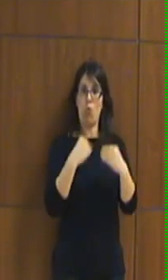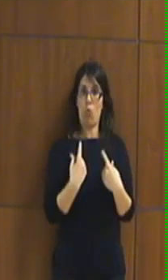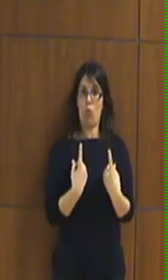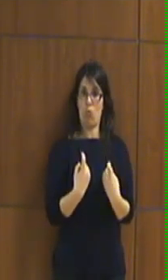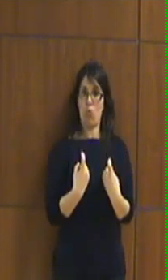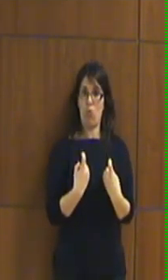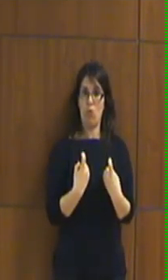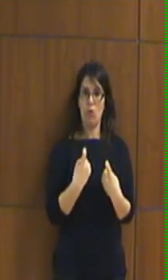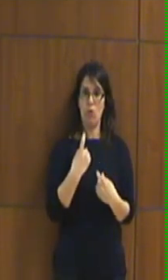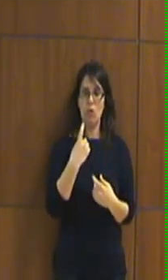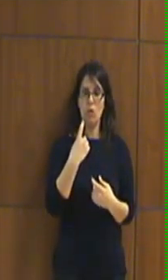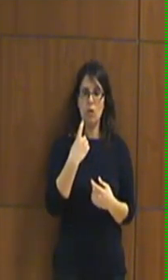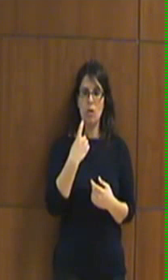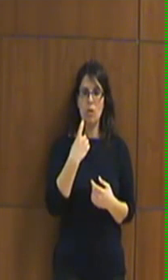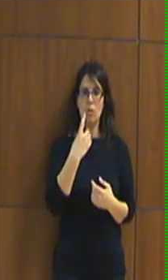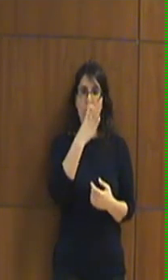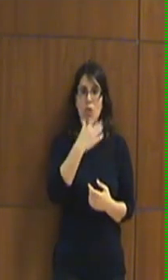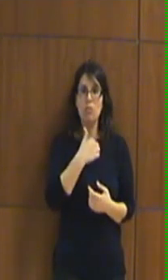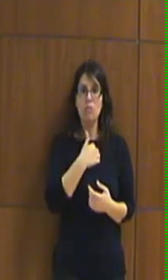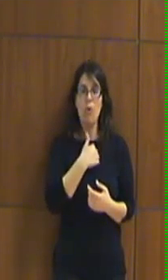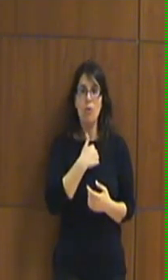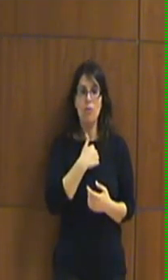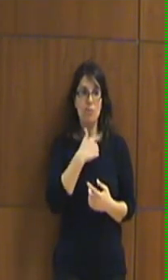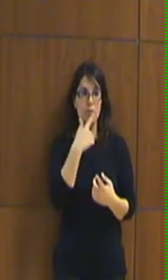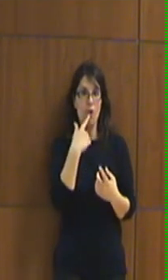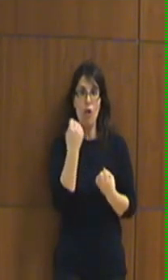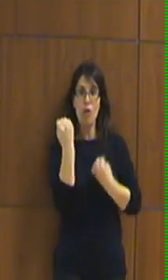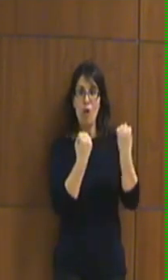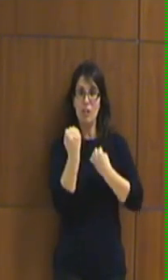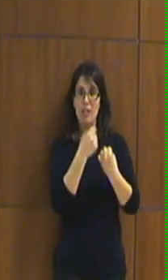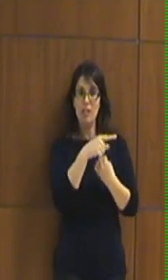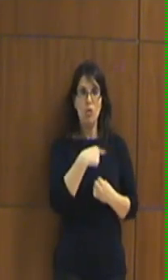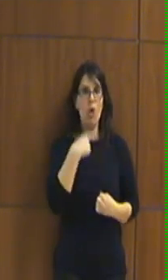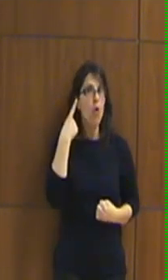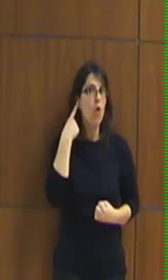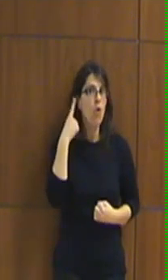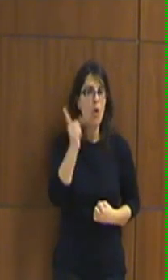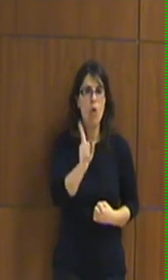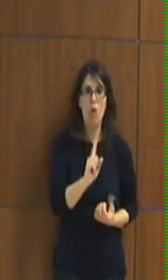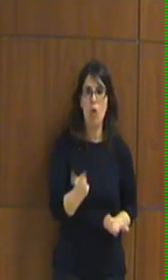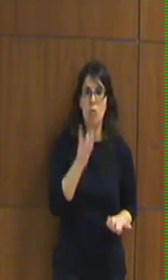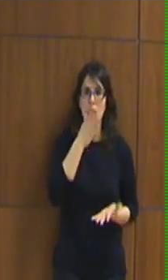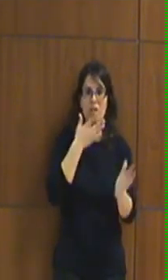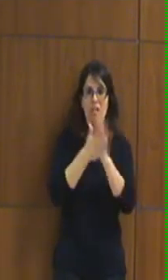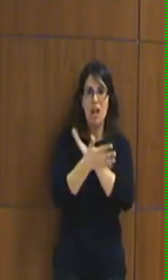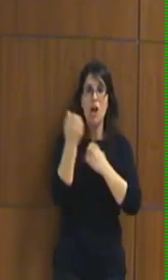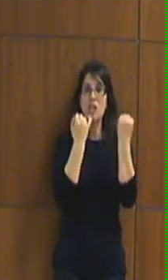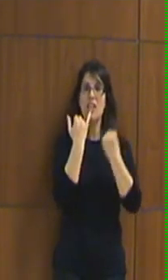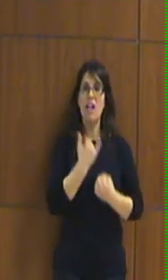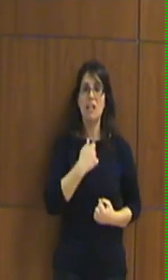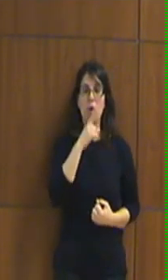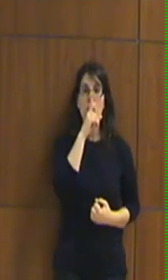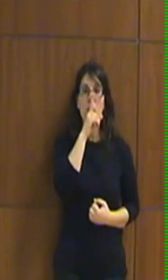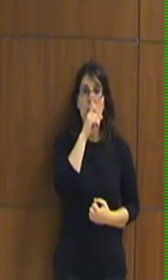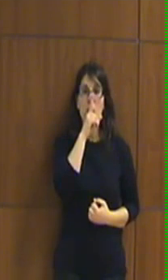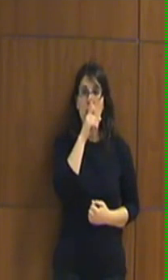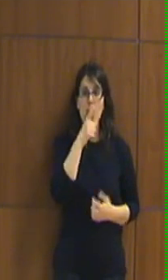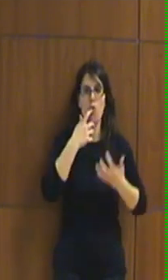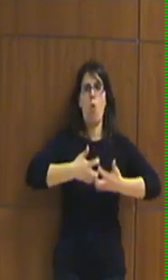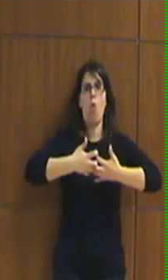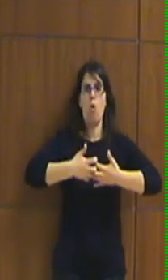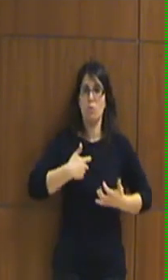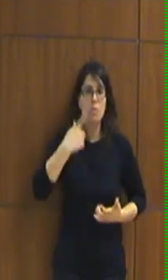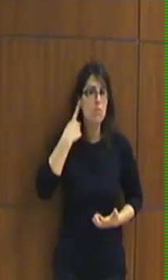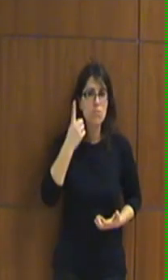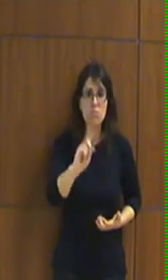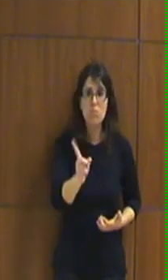necesidades, dices que para mí es un peligro, dices, no los oigo, son silenciosos, absolutos, y entonces resulta que pues puedo estar atravesando la calle y